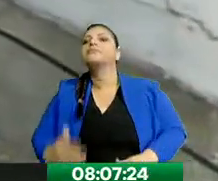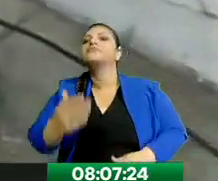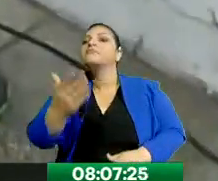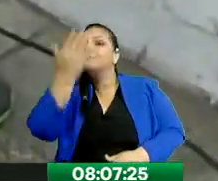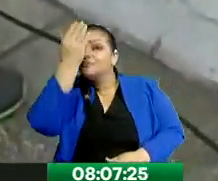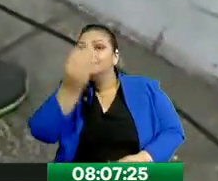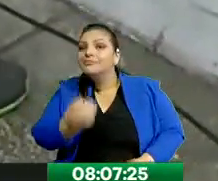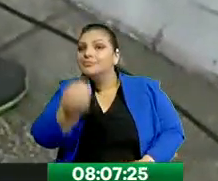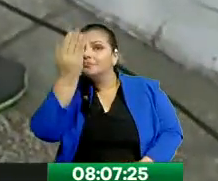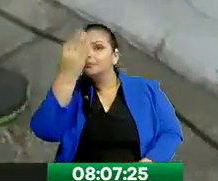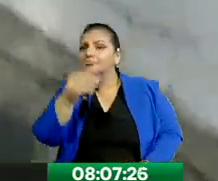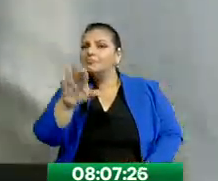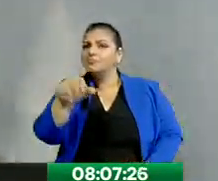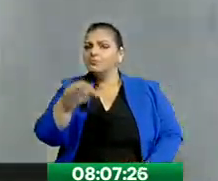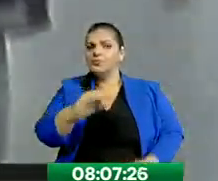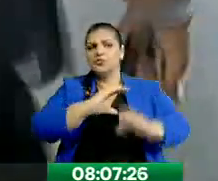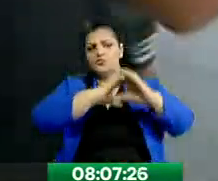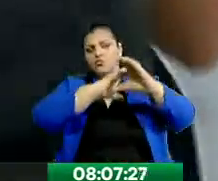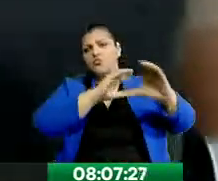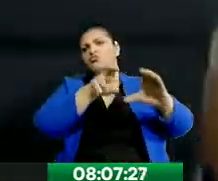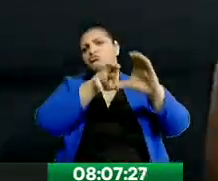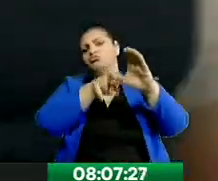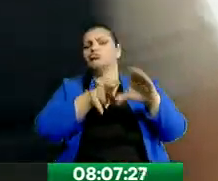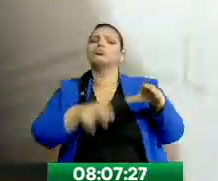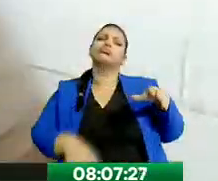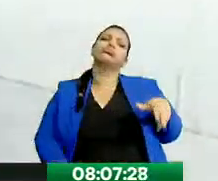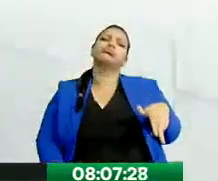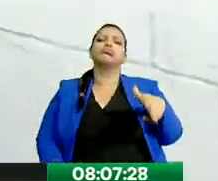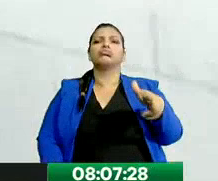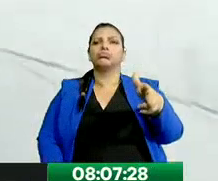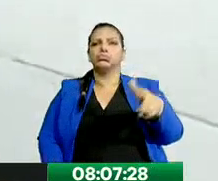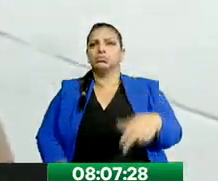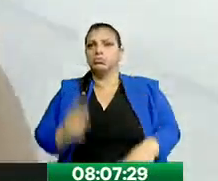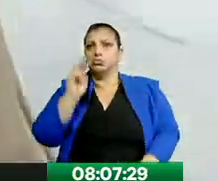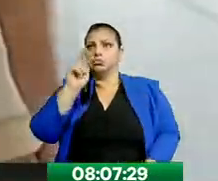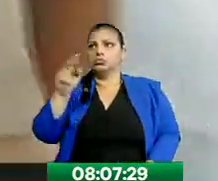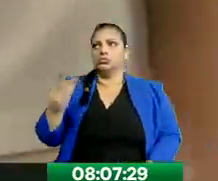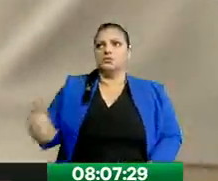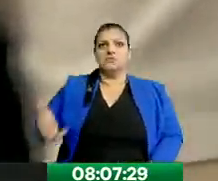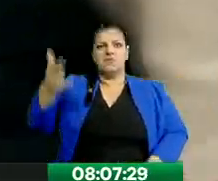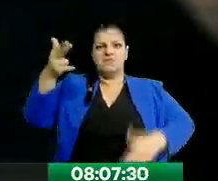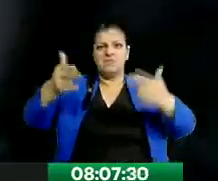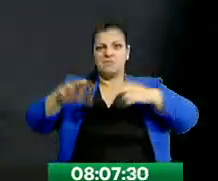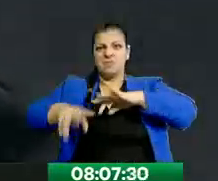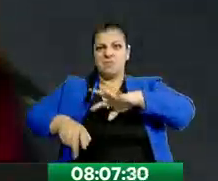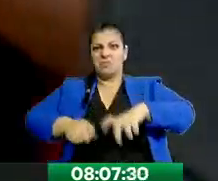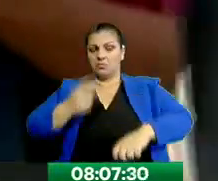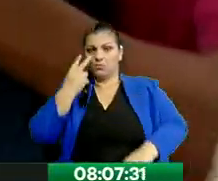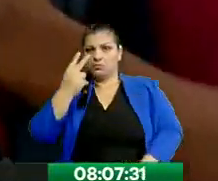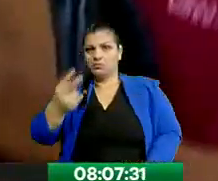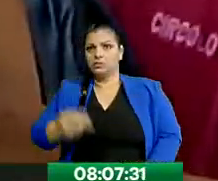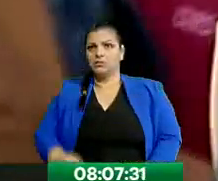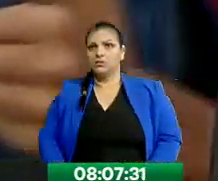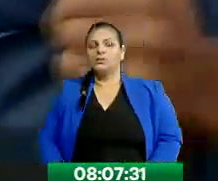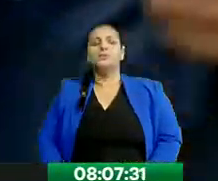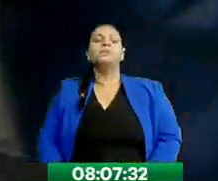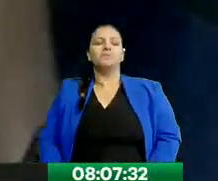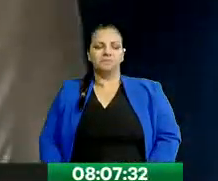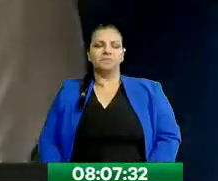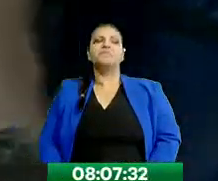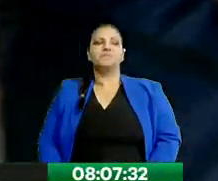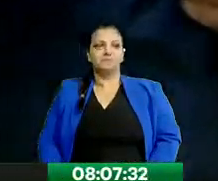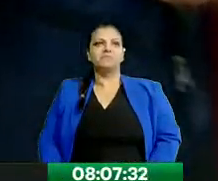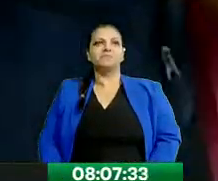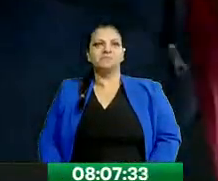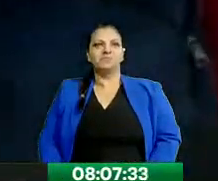tocado de pronto encontrarse con la novedad de pillos, ladrones al interior de la unidad? Sí, varias veces. Y está bien que hagan estos